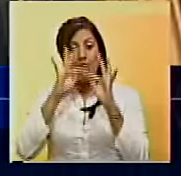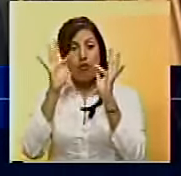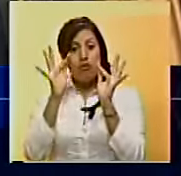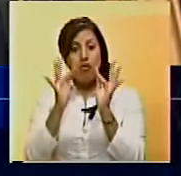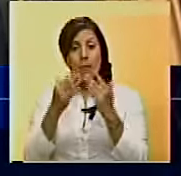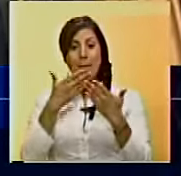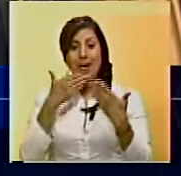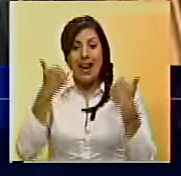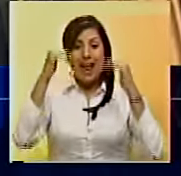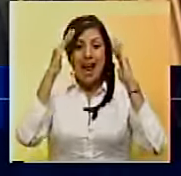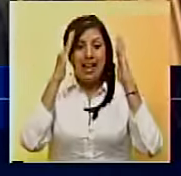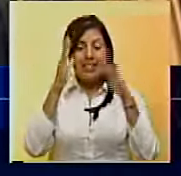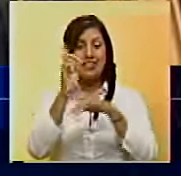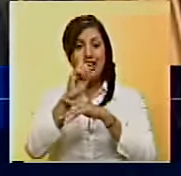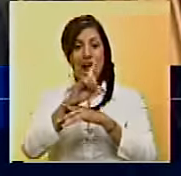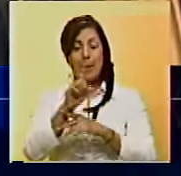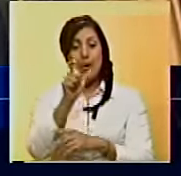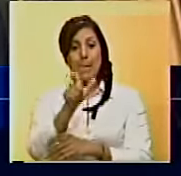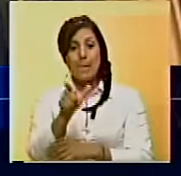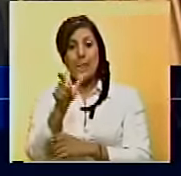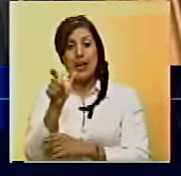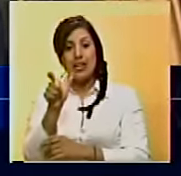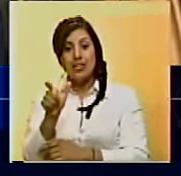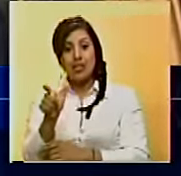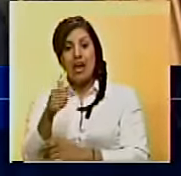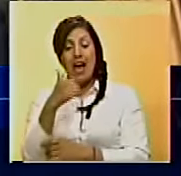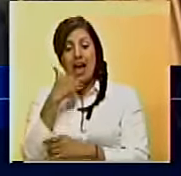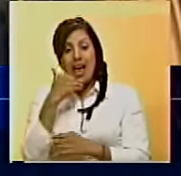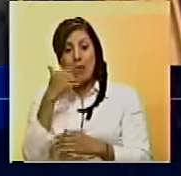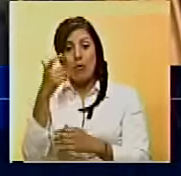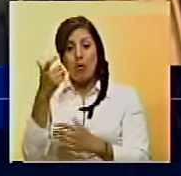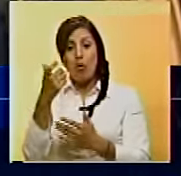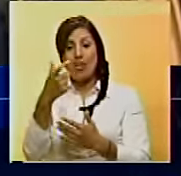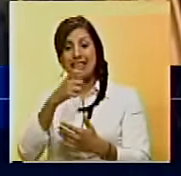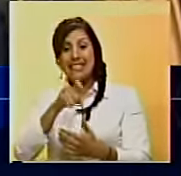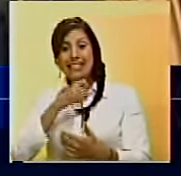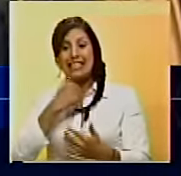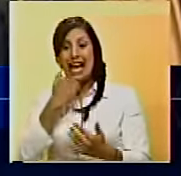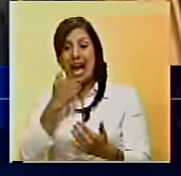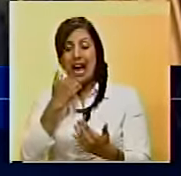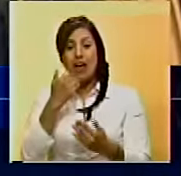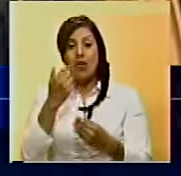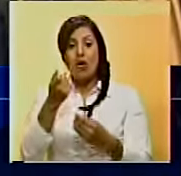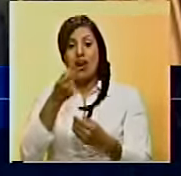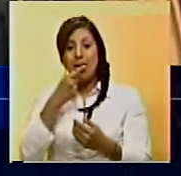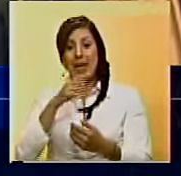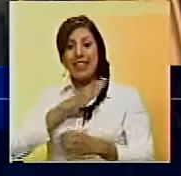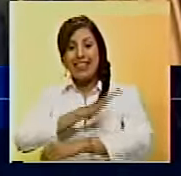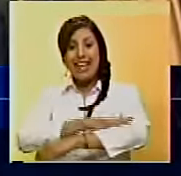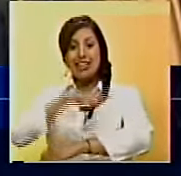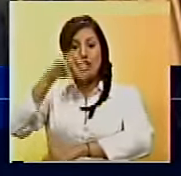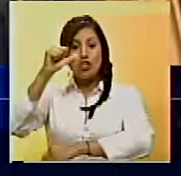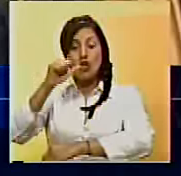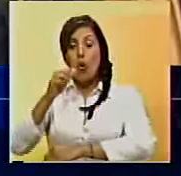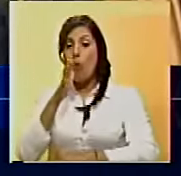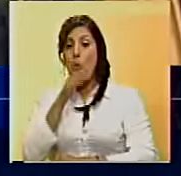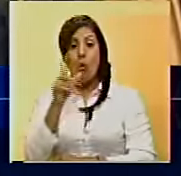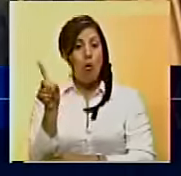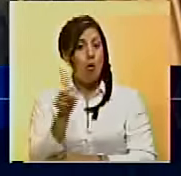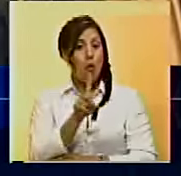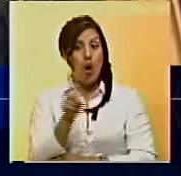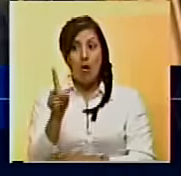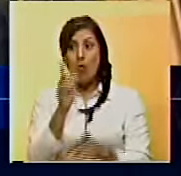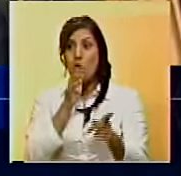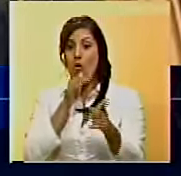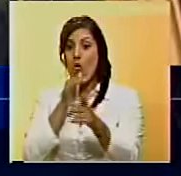de atender a aquel compatriota que necesita el antihipertensivo y no lo ha conseguido donde